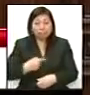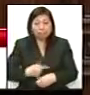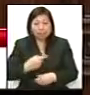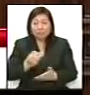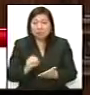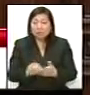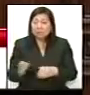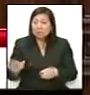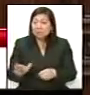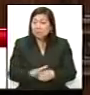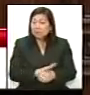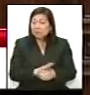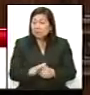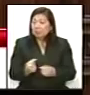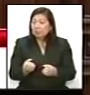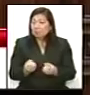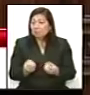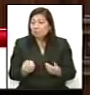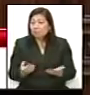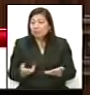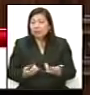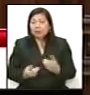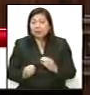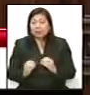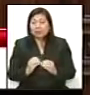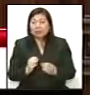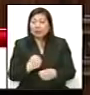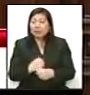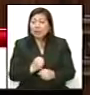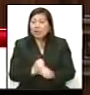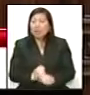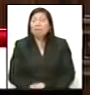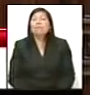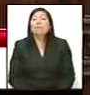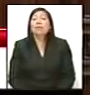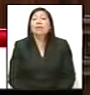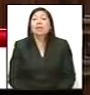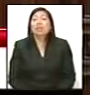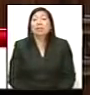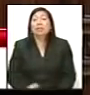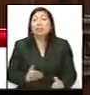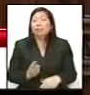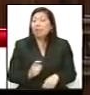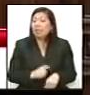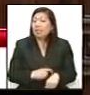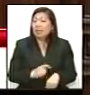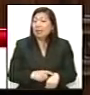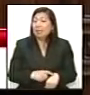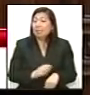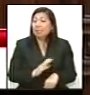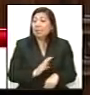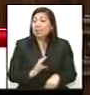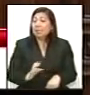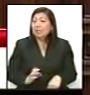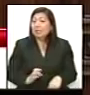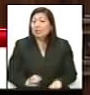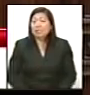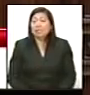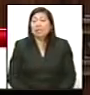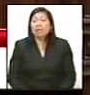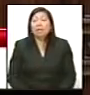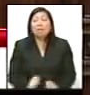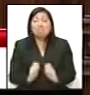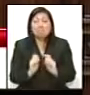a cubrir los montos del repago de la obra en el curso del tiempo, el Estado